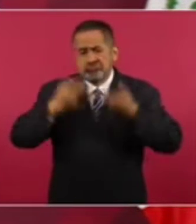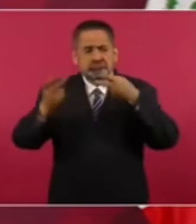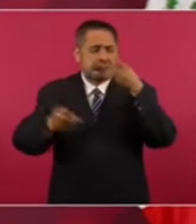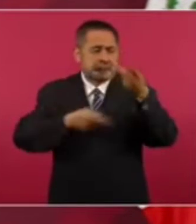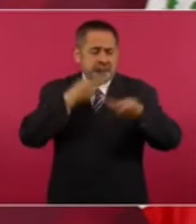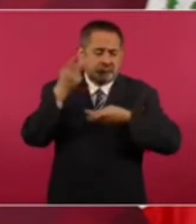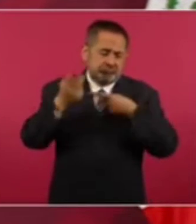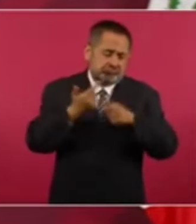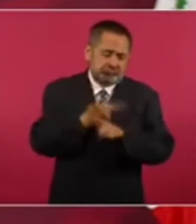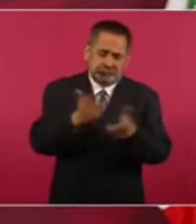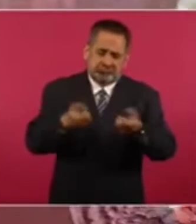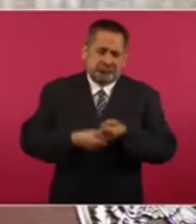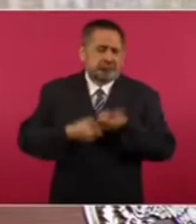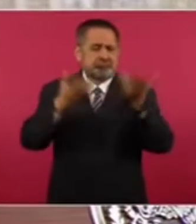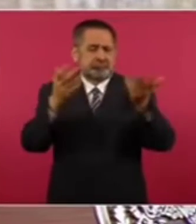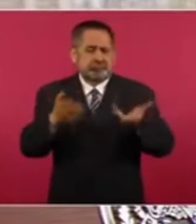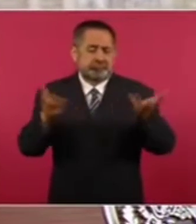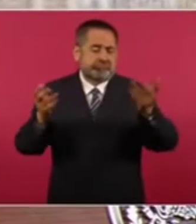y los